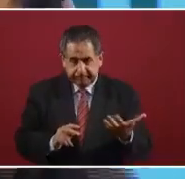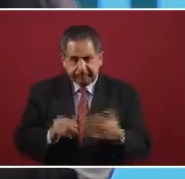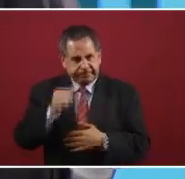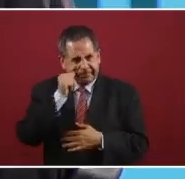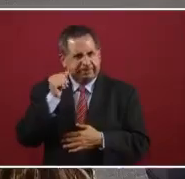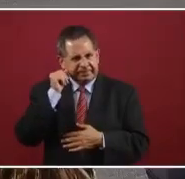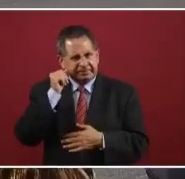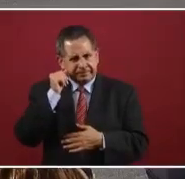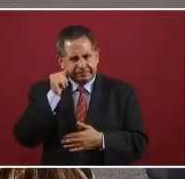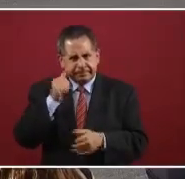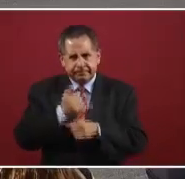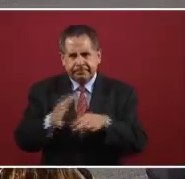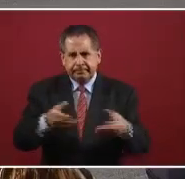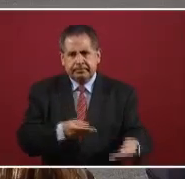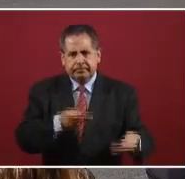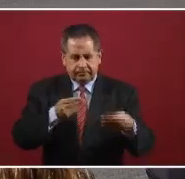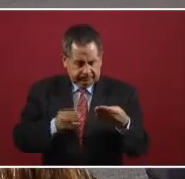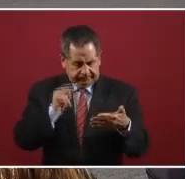ayer